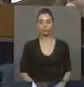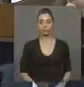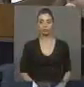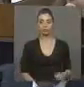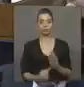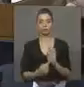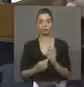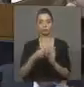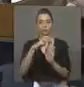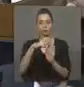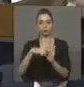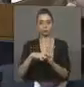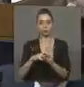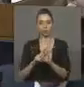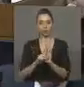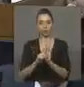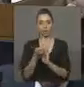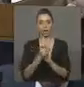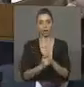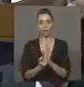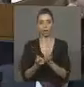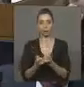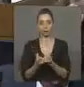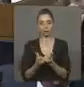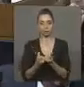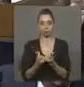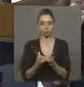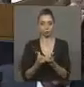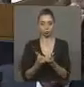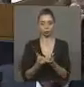este proyecto de ley de presupuesto